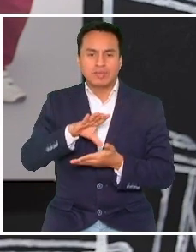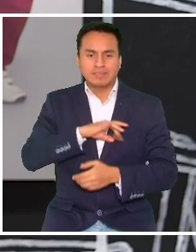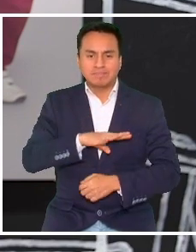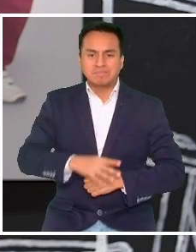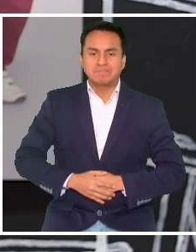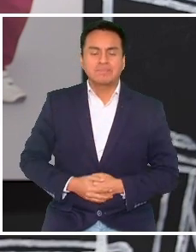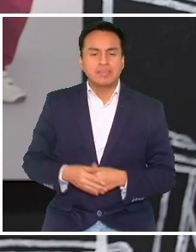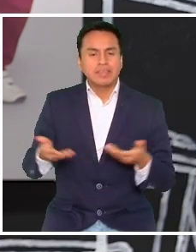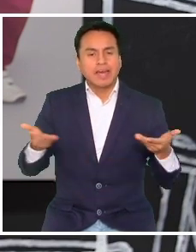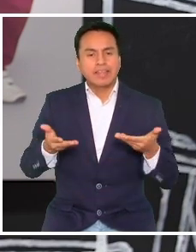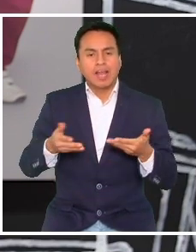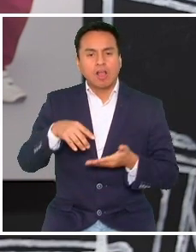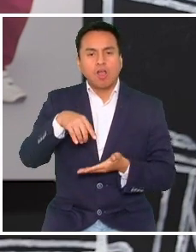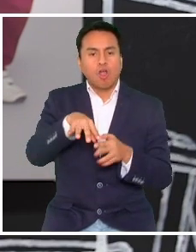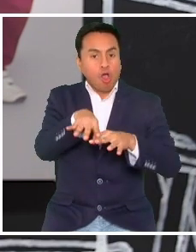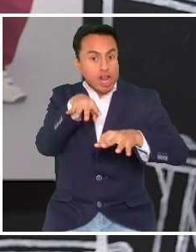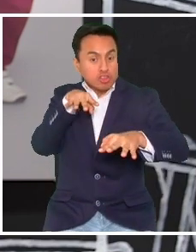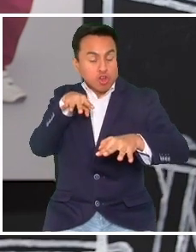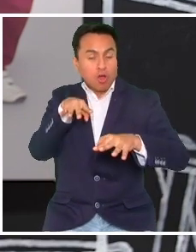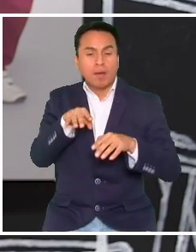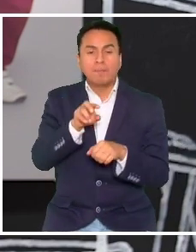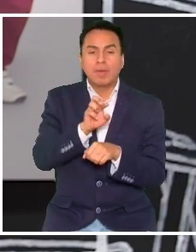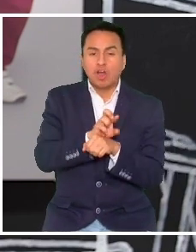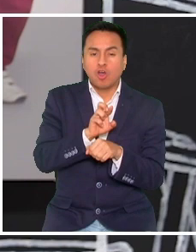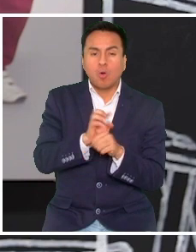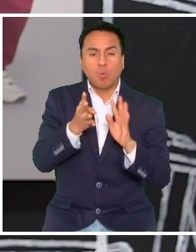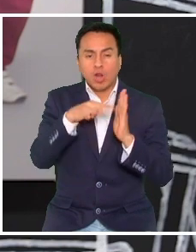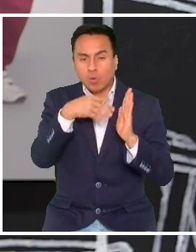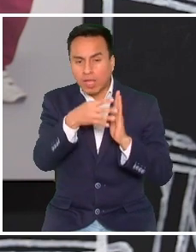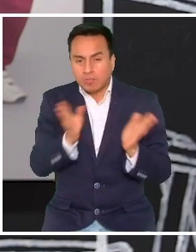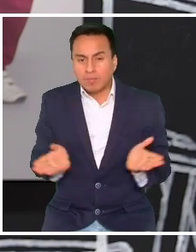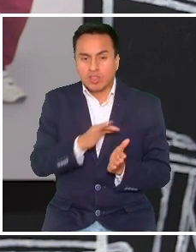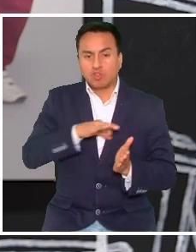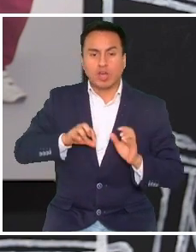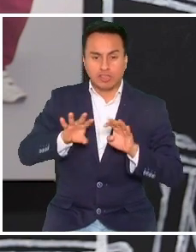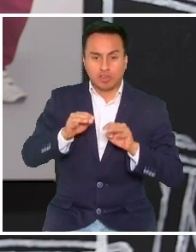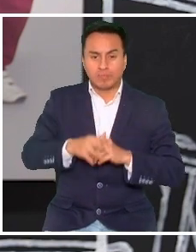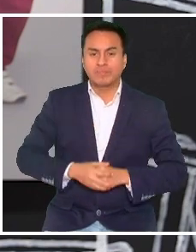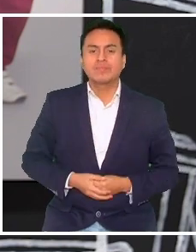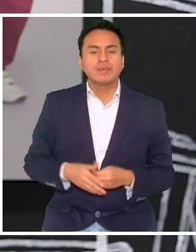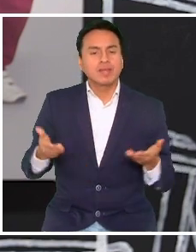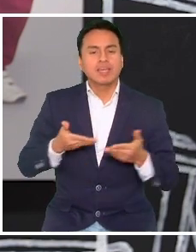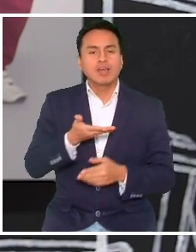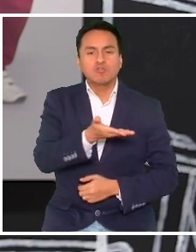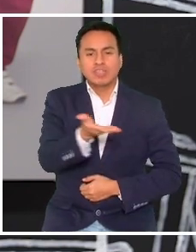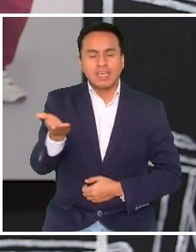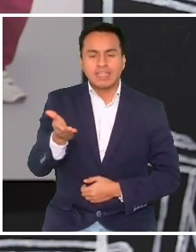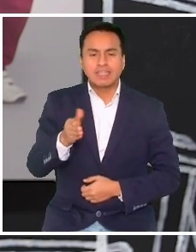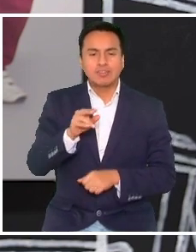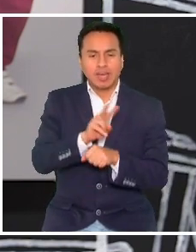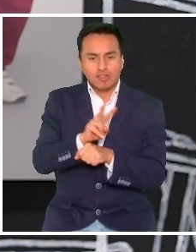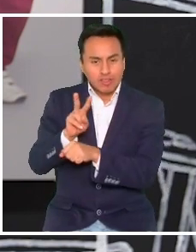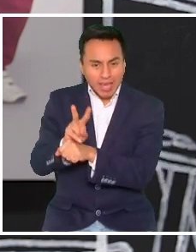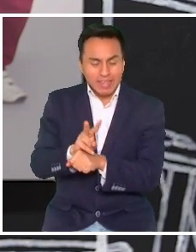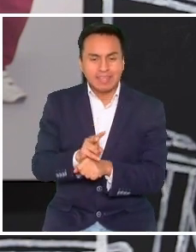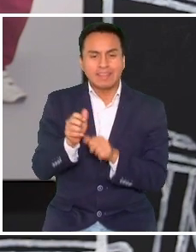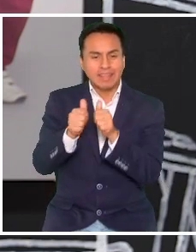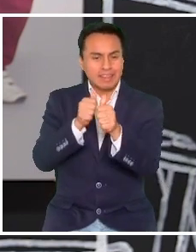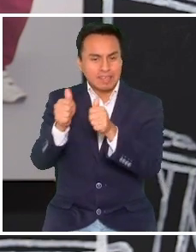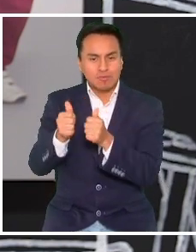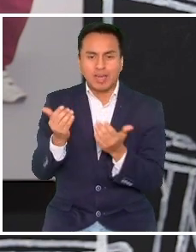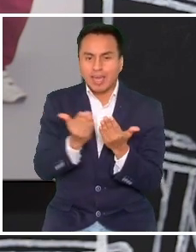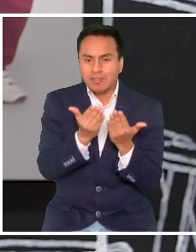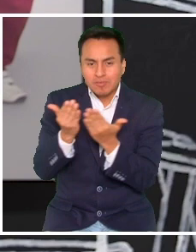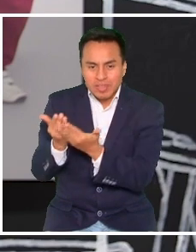se trata del Congreso pedagógico curricular que impulsamos desde el Ministerio de Educación para que ustedes educadoras docentes directivos